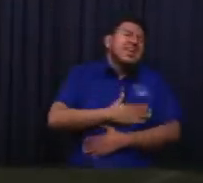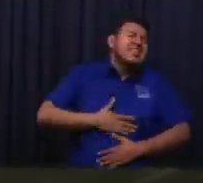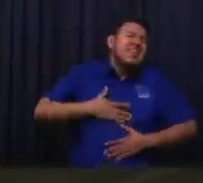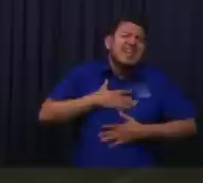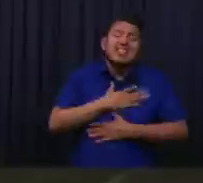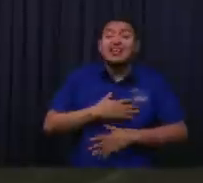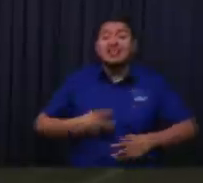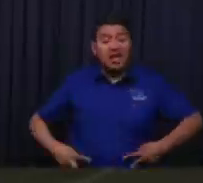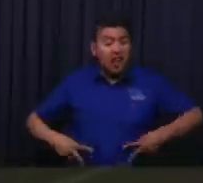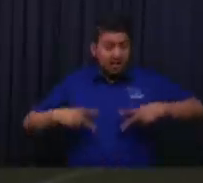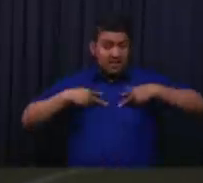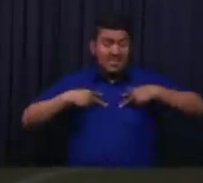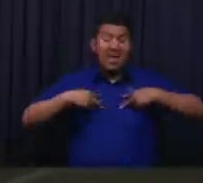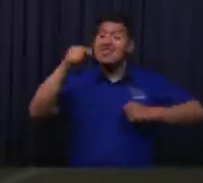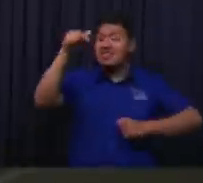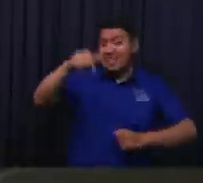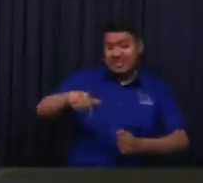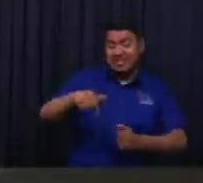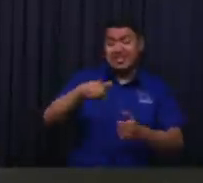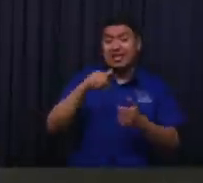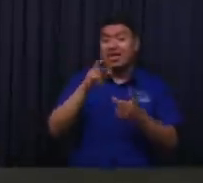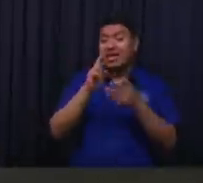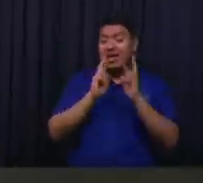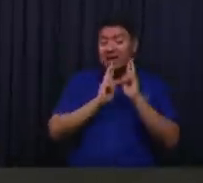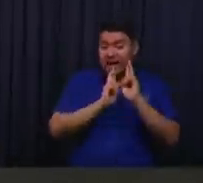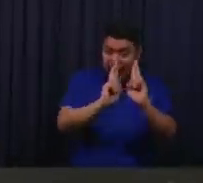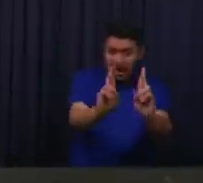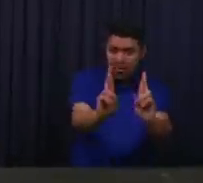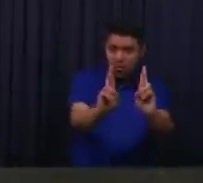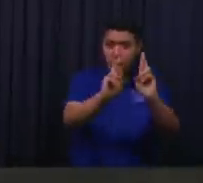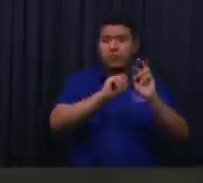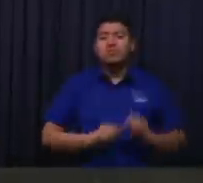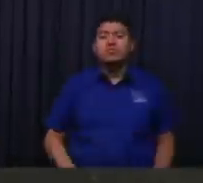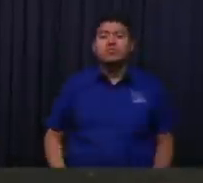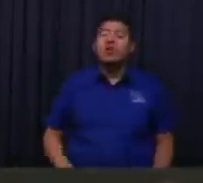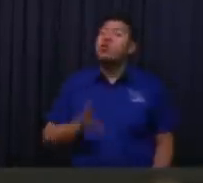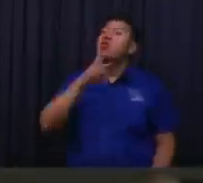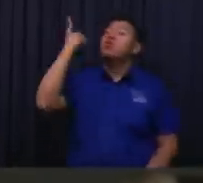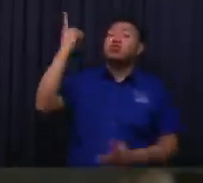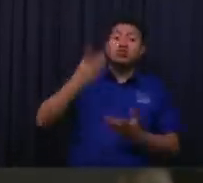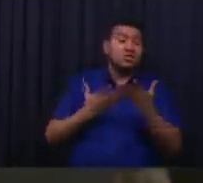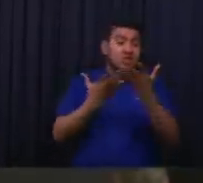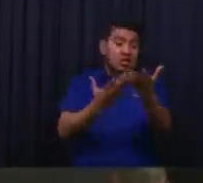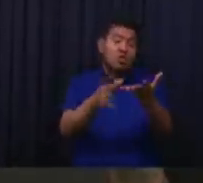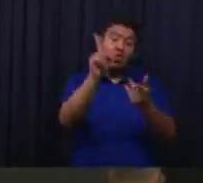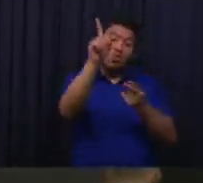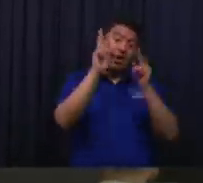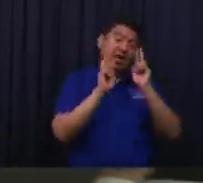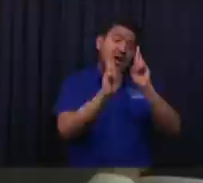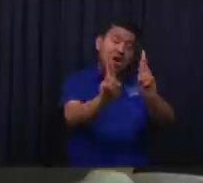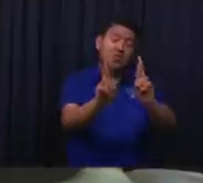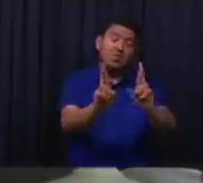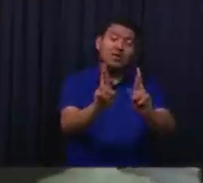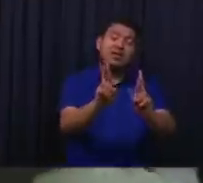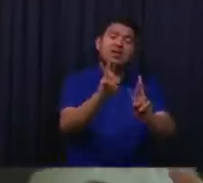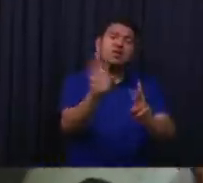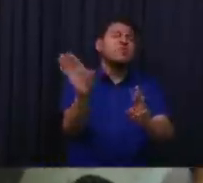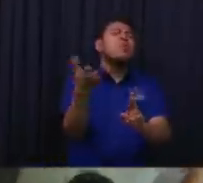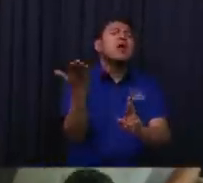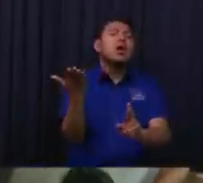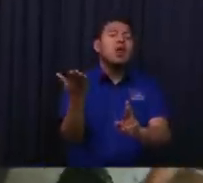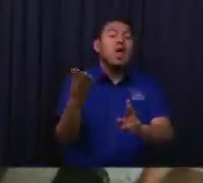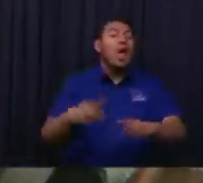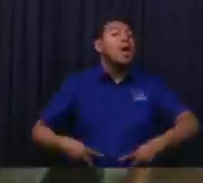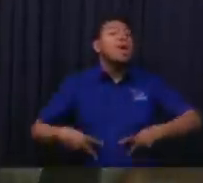regalo precioso de la vida que Dios te dio. Dios te dio un regalo, hermano, que se llama vida, vida